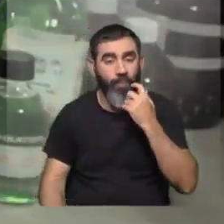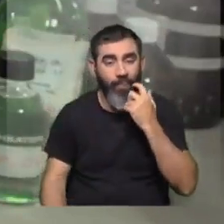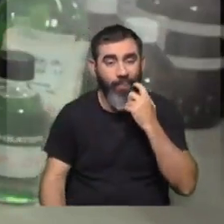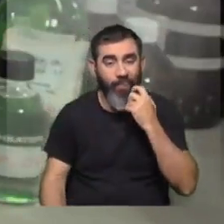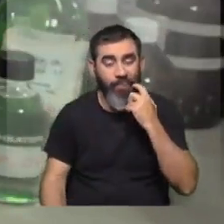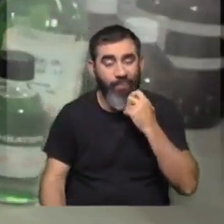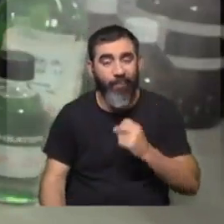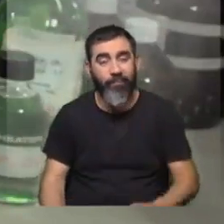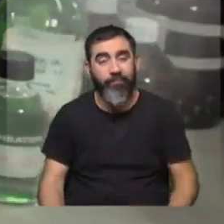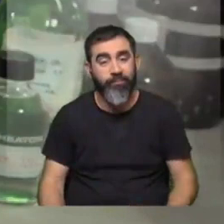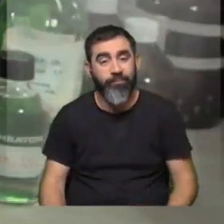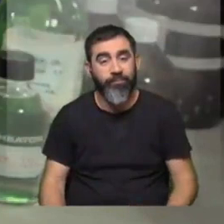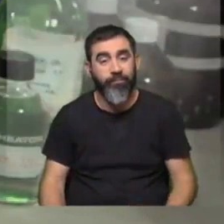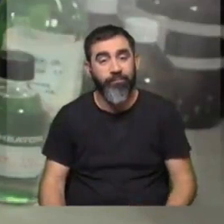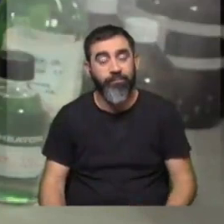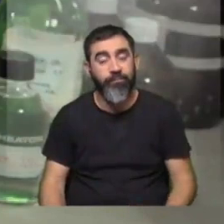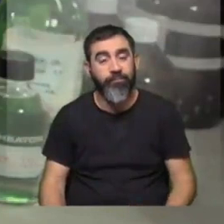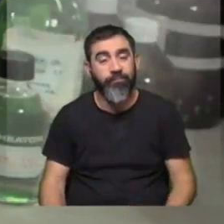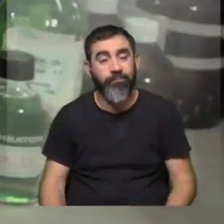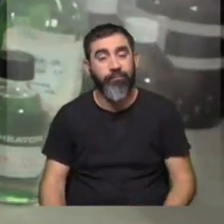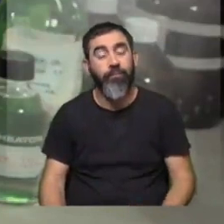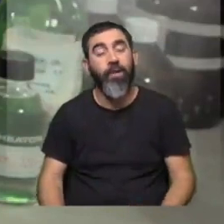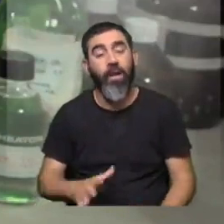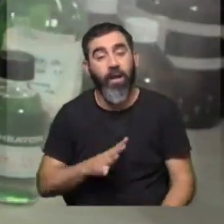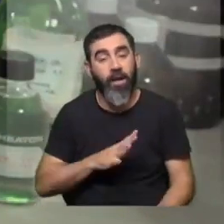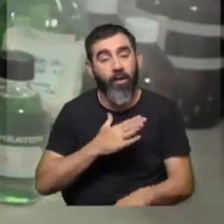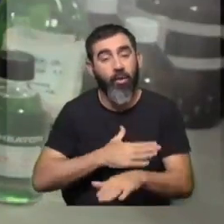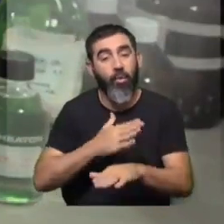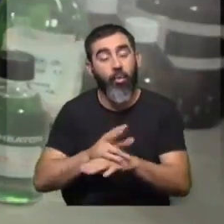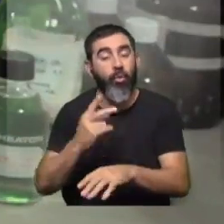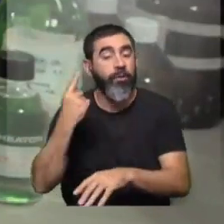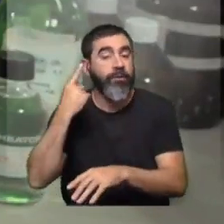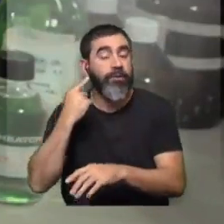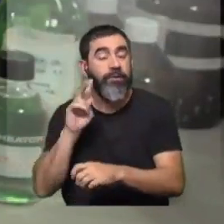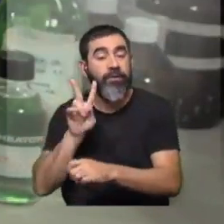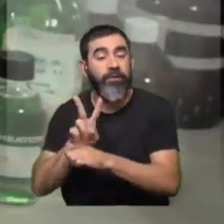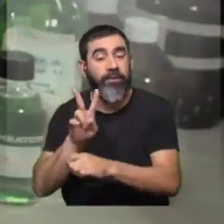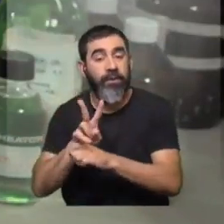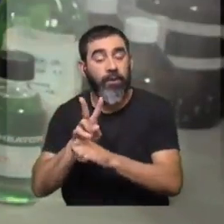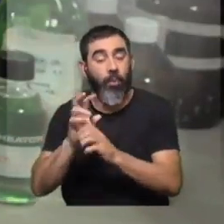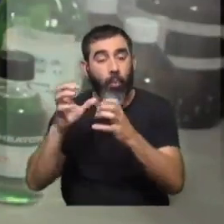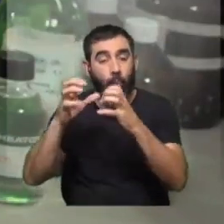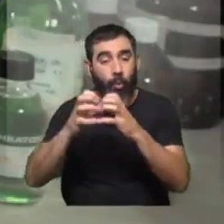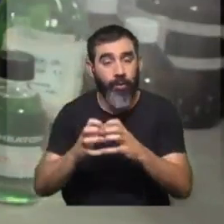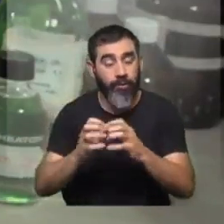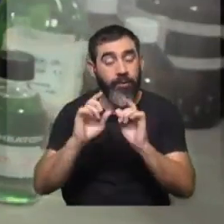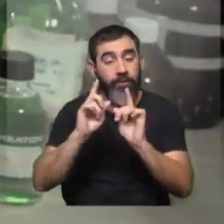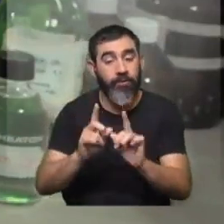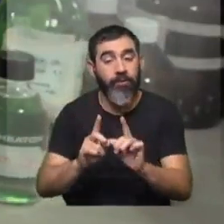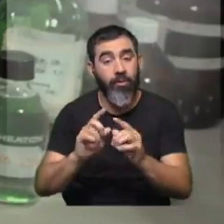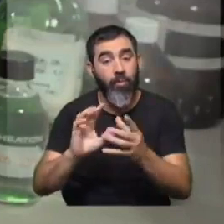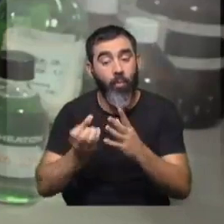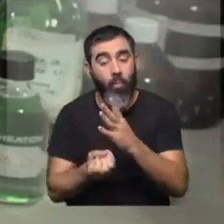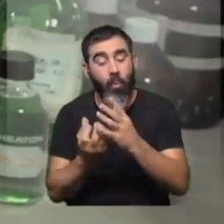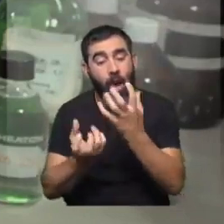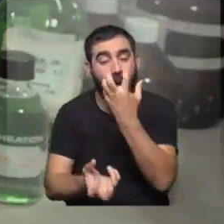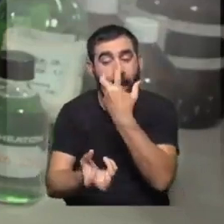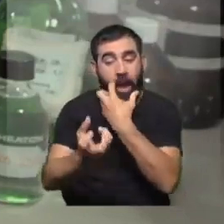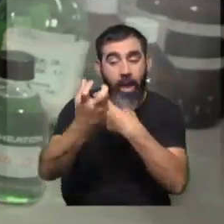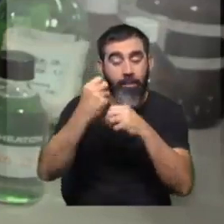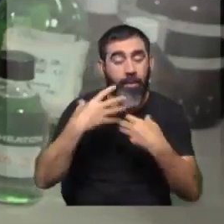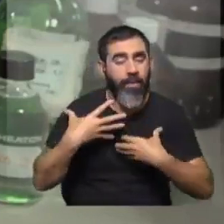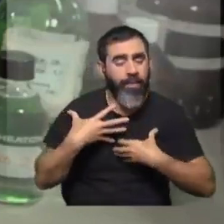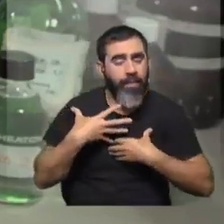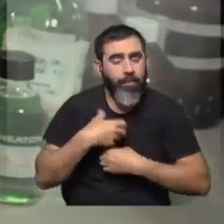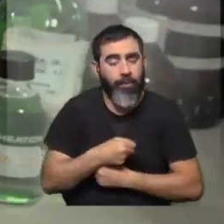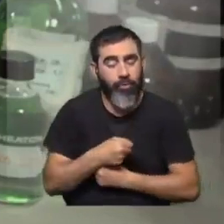donde demuestran que tiene efectos neuroprotectores, neurogénicos, también en modelos animales, por ejemplo, de